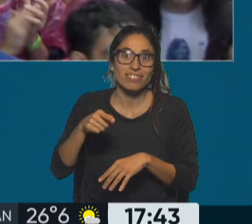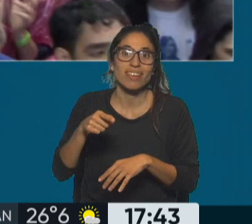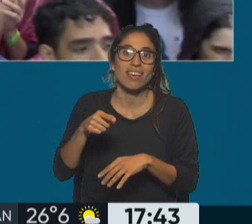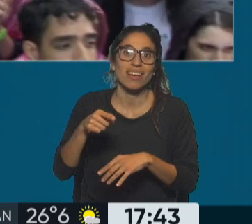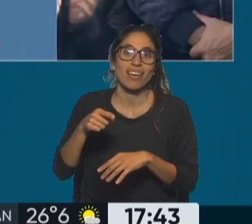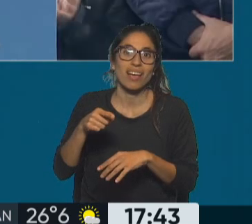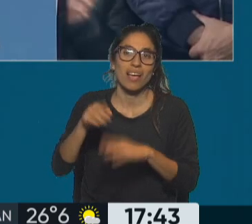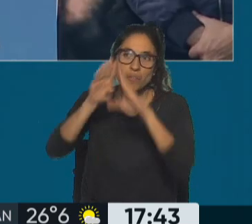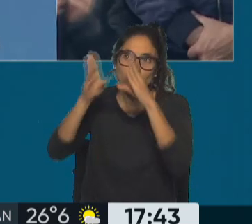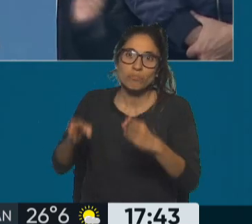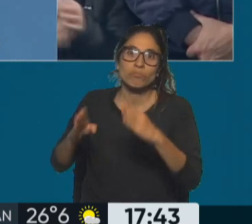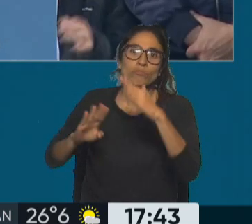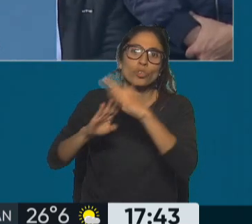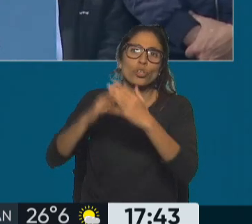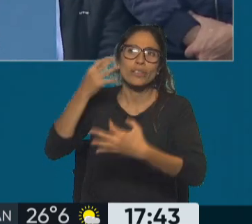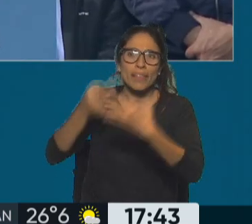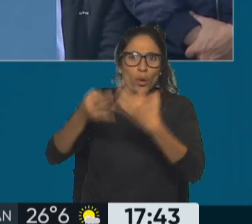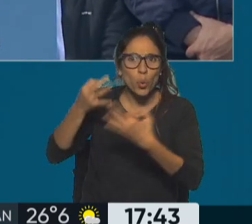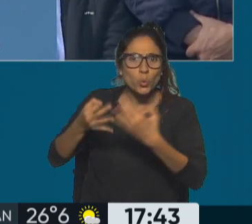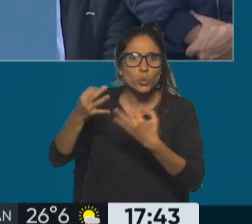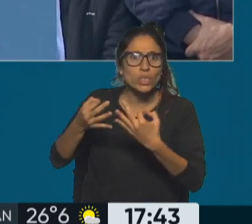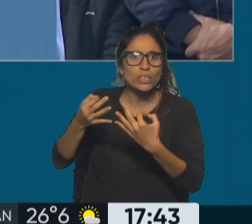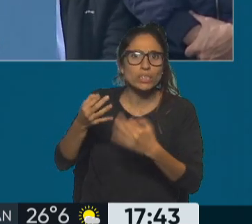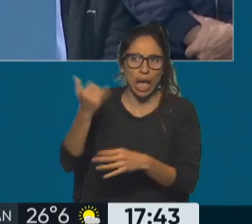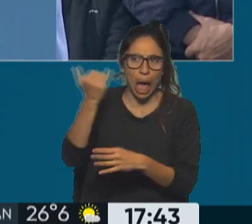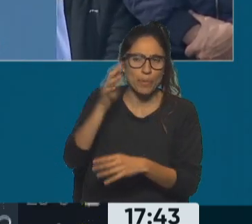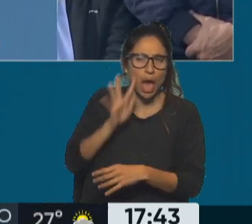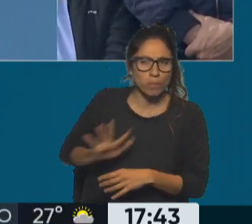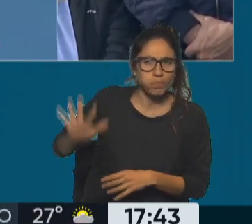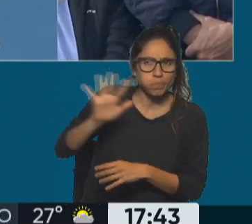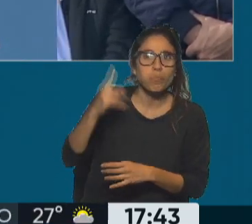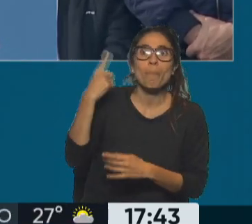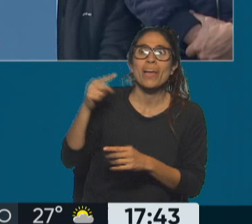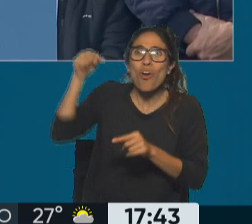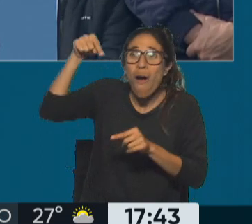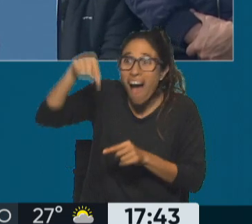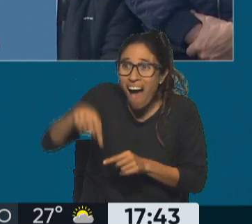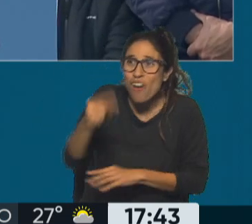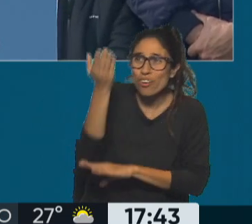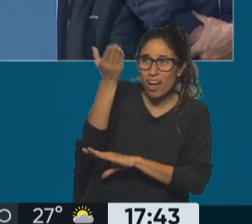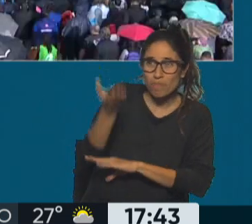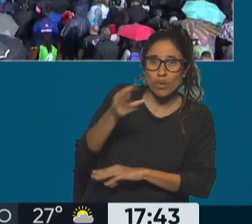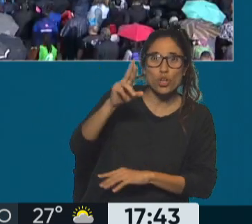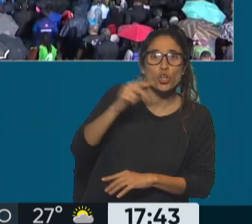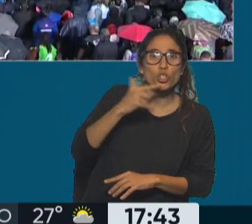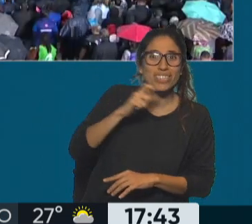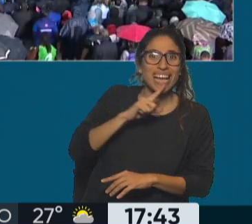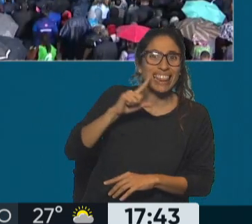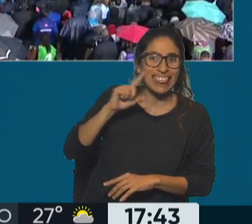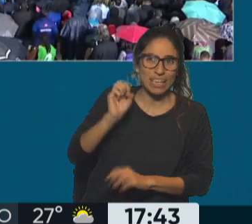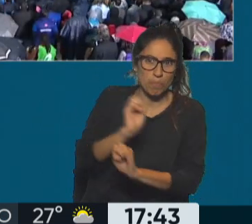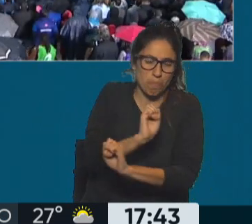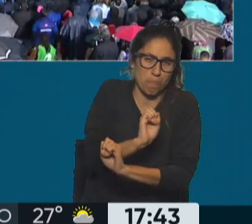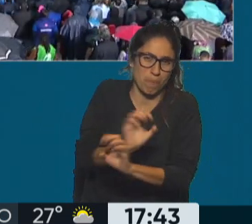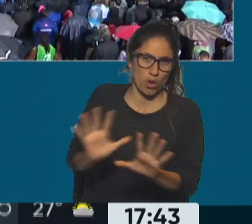se hacía desde la Corte Suprema de Justicia y desde el Poder Judicial como pasa ahora con la figura de Rosati. Me parece que ese es el título, esa es la postura que marca la vicepresidenta